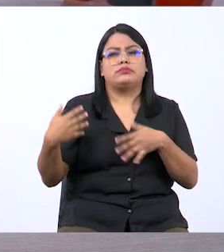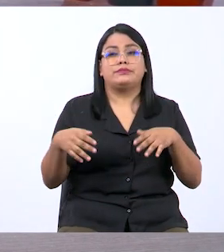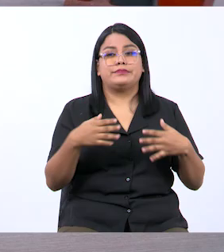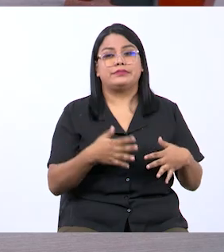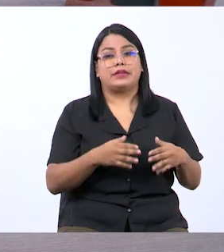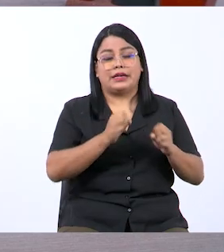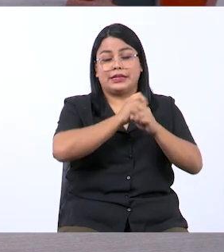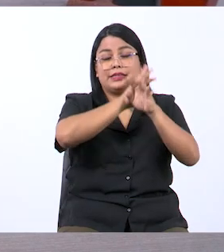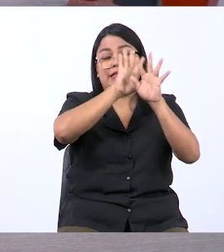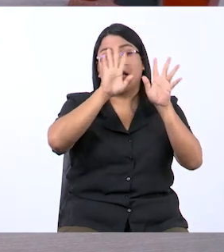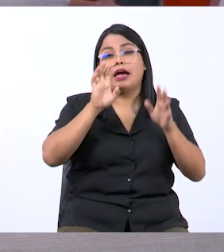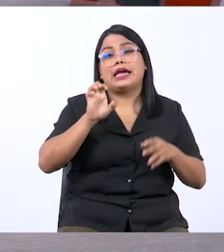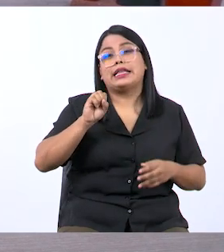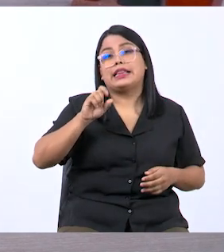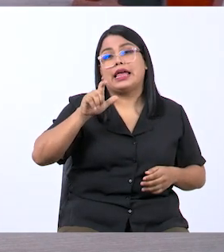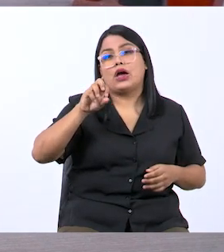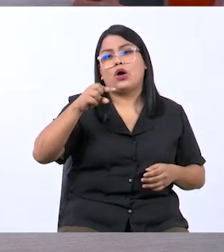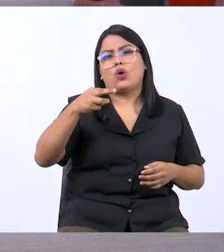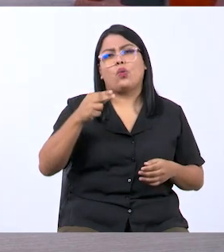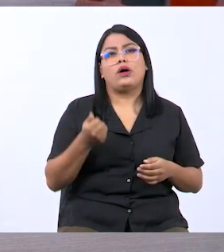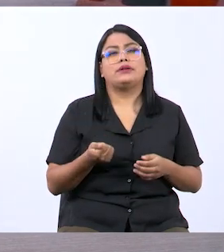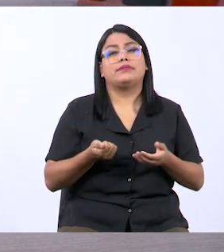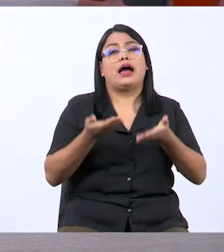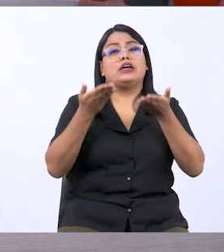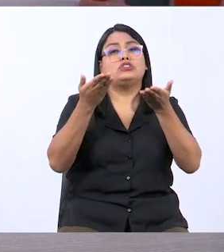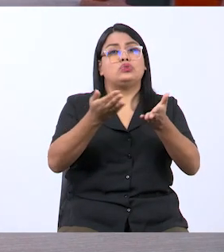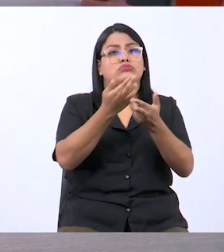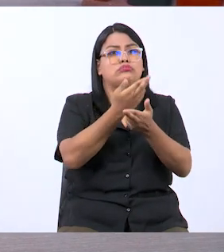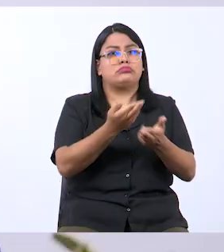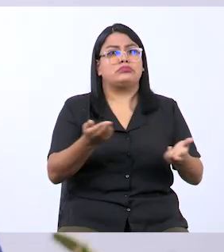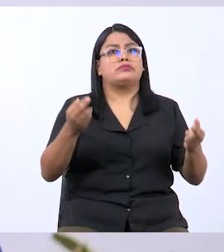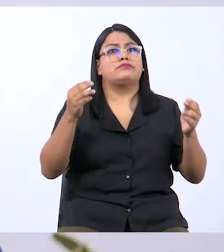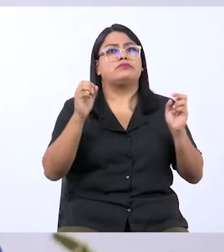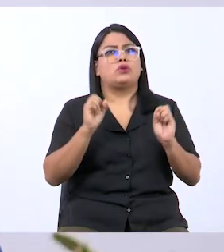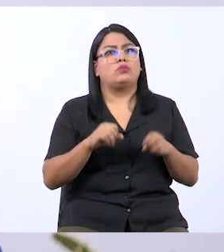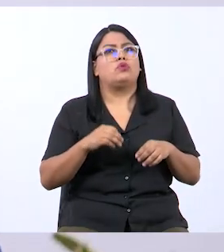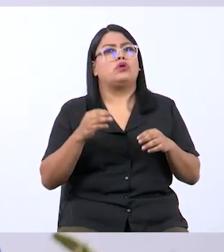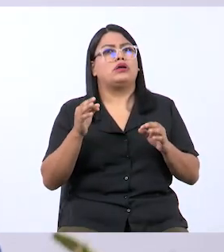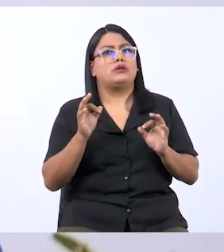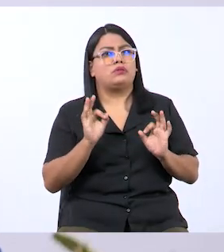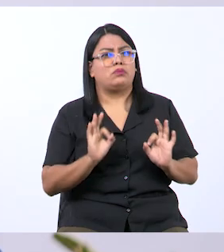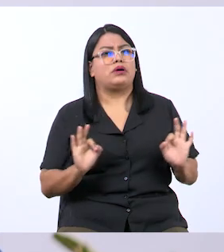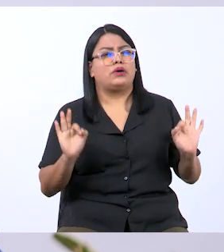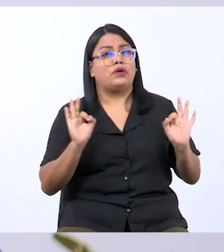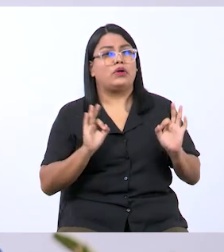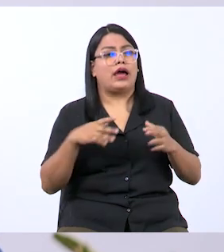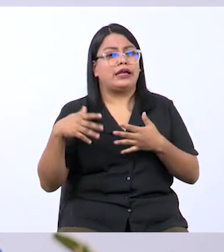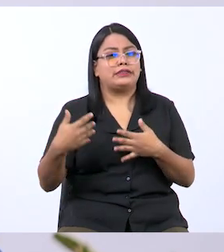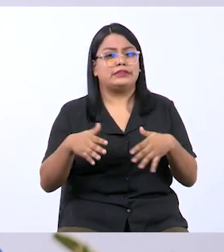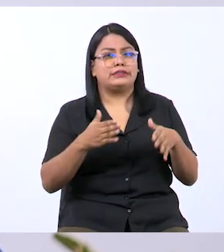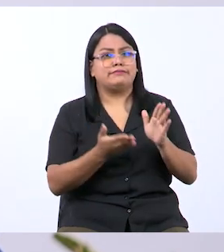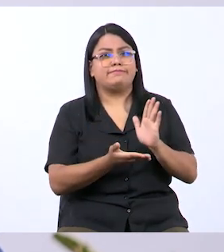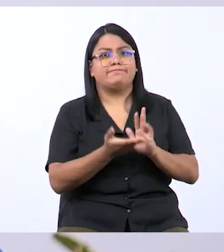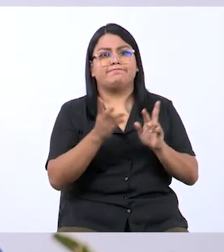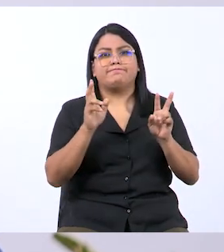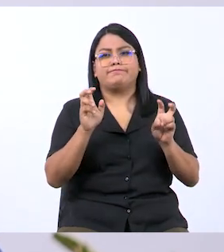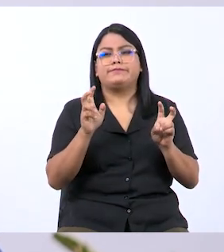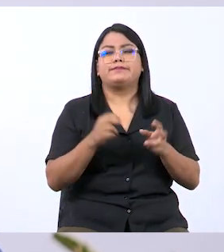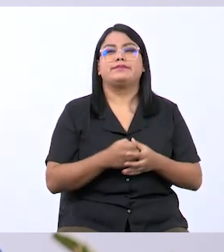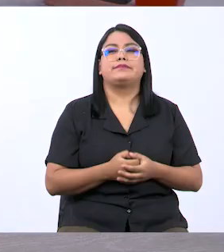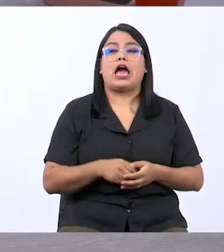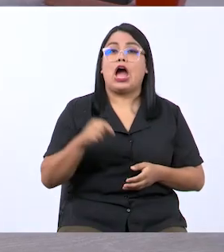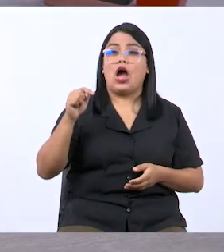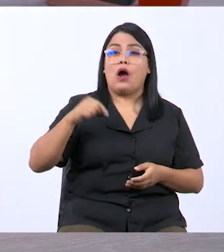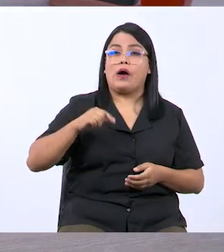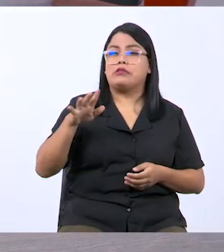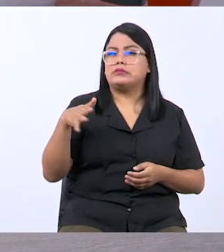las actividades. Y claro que ESLengua nos proporciona los recursos para echar a andar estas actividades y desarrollar estos